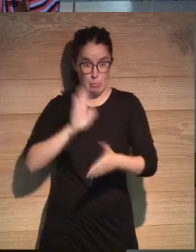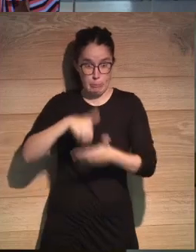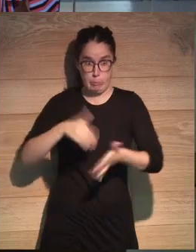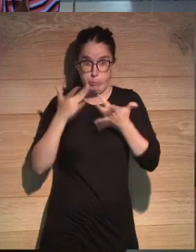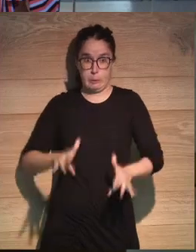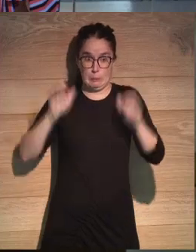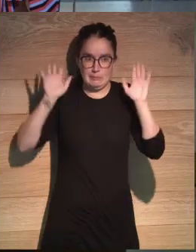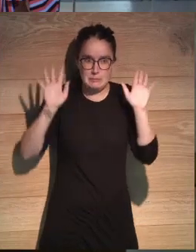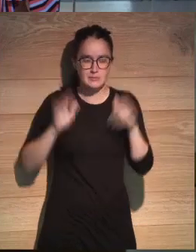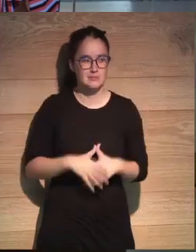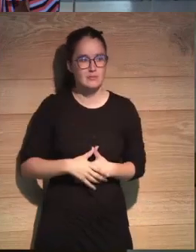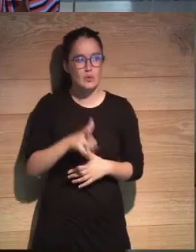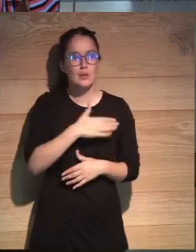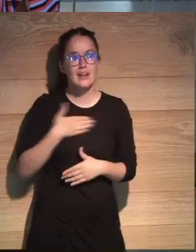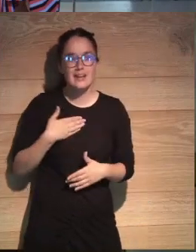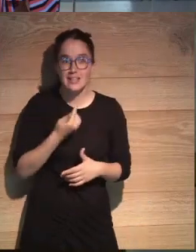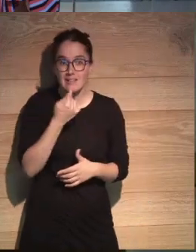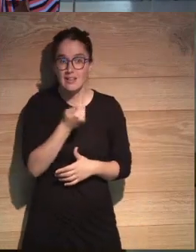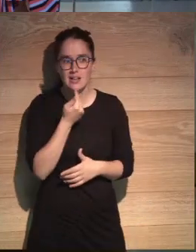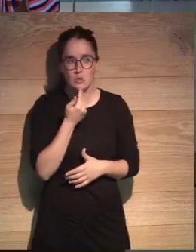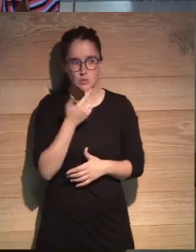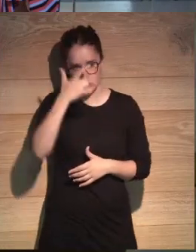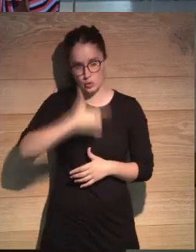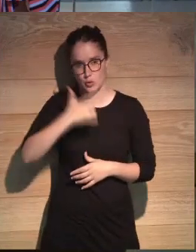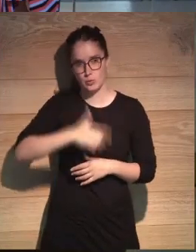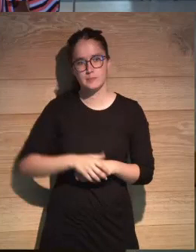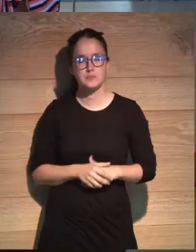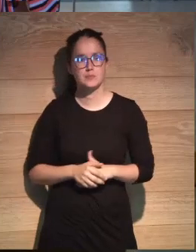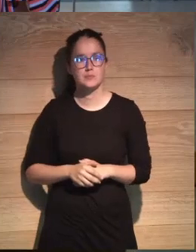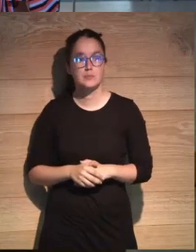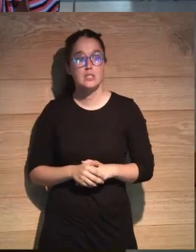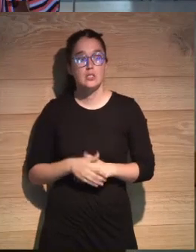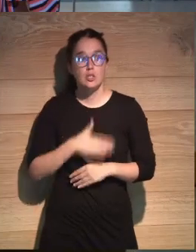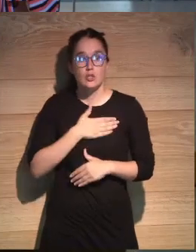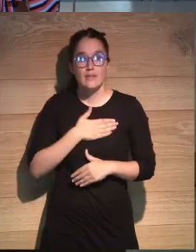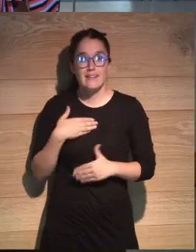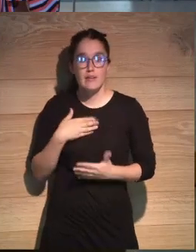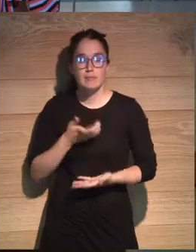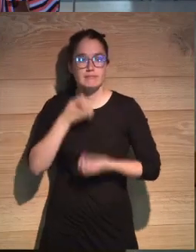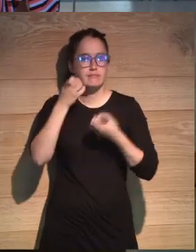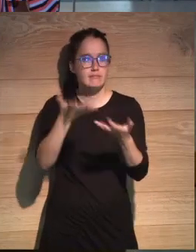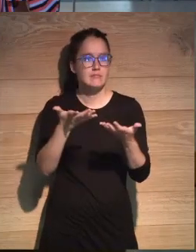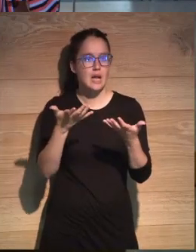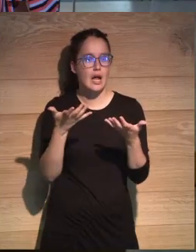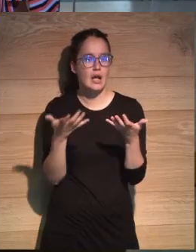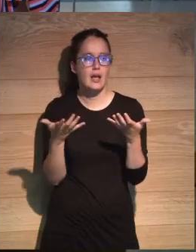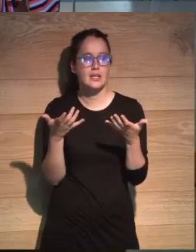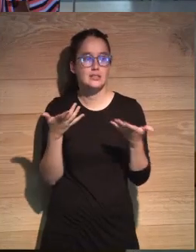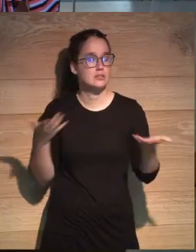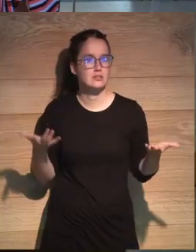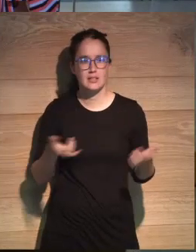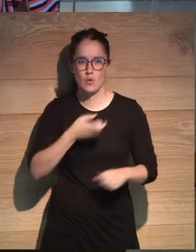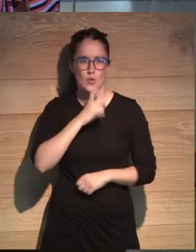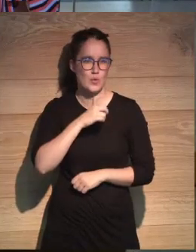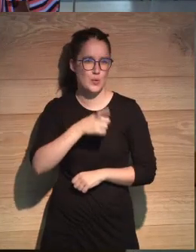debería. Tú querías hablar, segundo. No, eras tú, sí, perdón. No, yo quería decir que esto, a pesar de todo, es que es